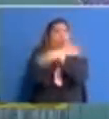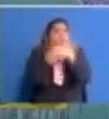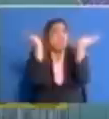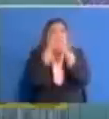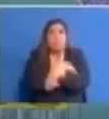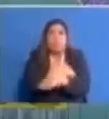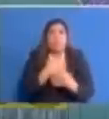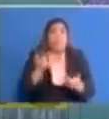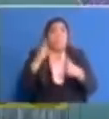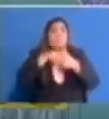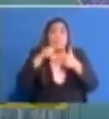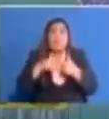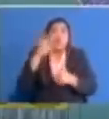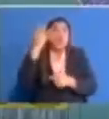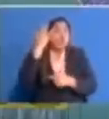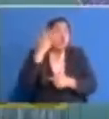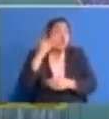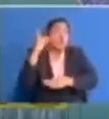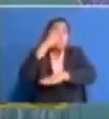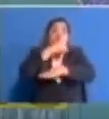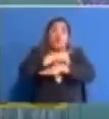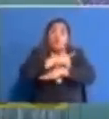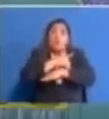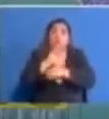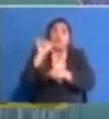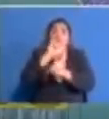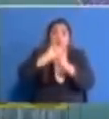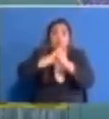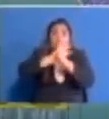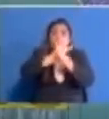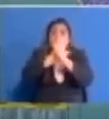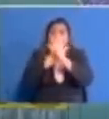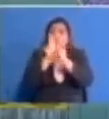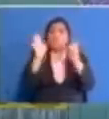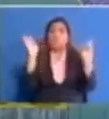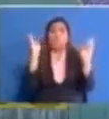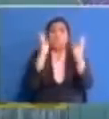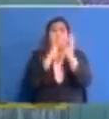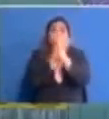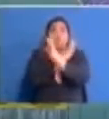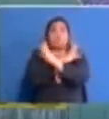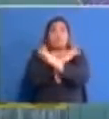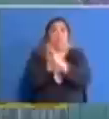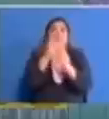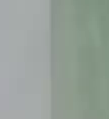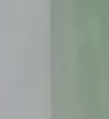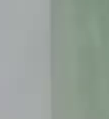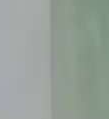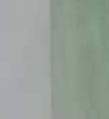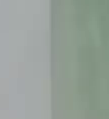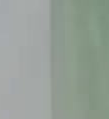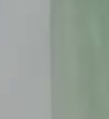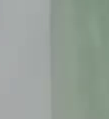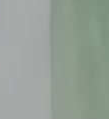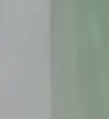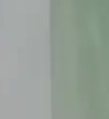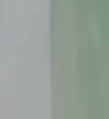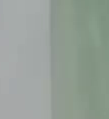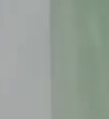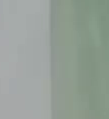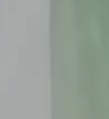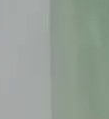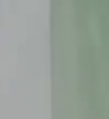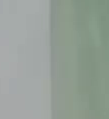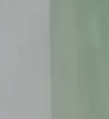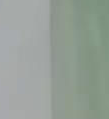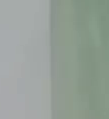barrio, en cada comunidad, en cada edificio, condominio. Está invisible, no se ve. Y en medio de la emergencia, el